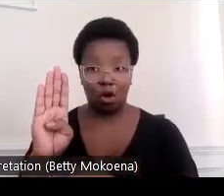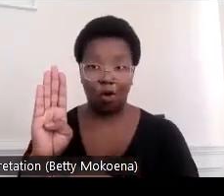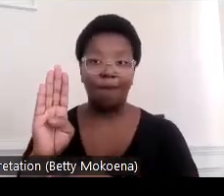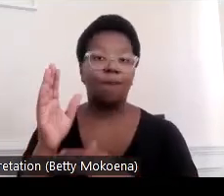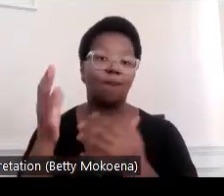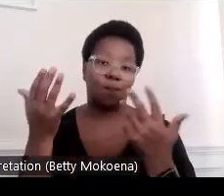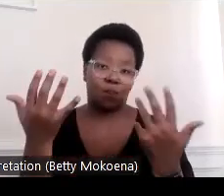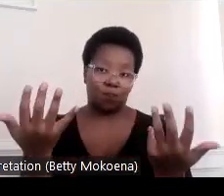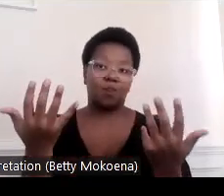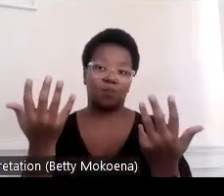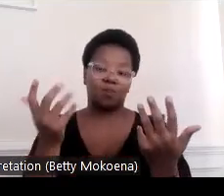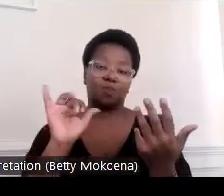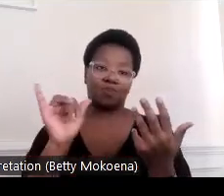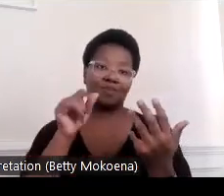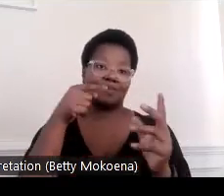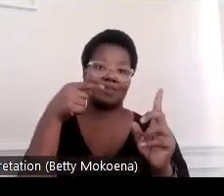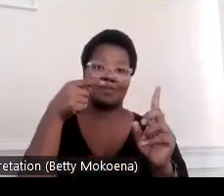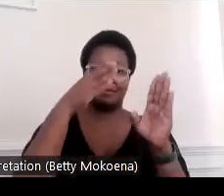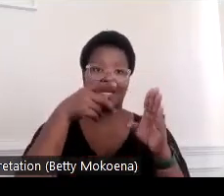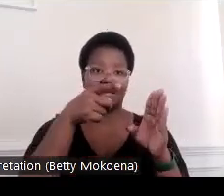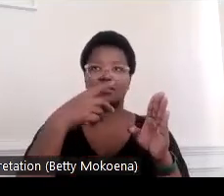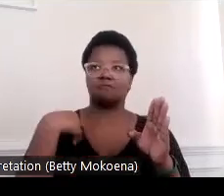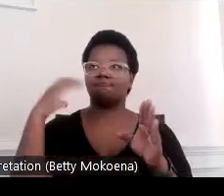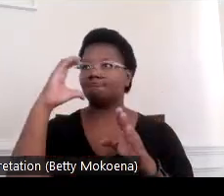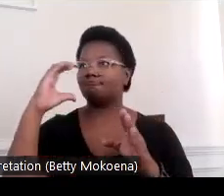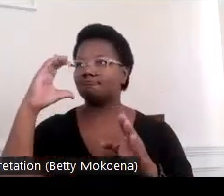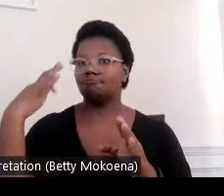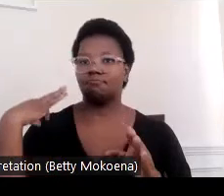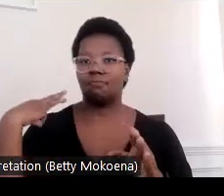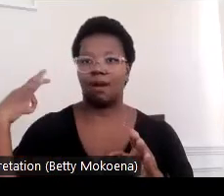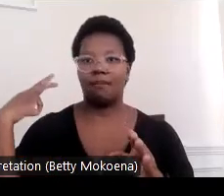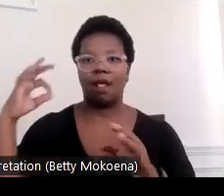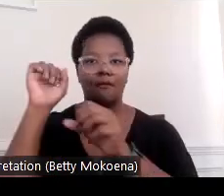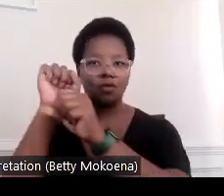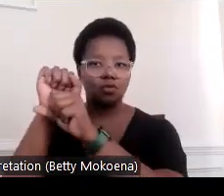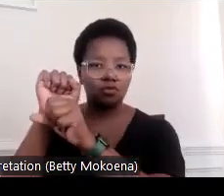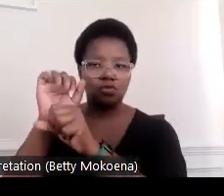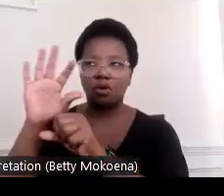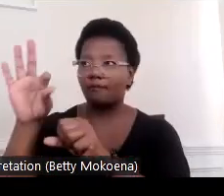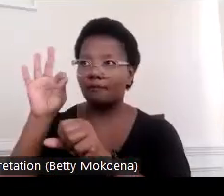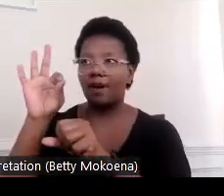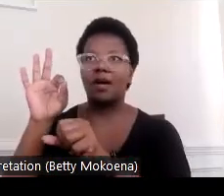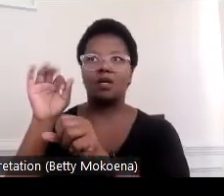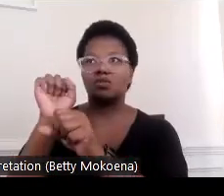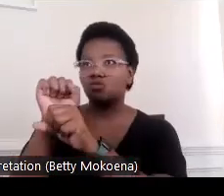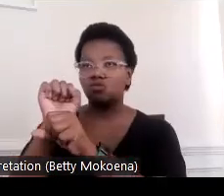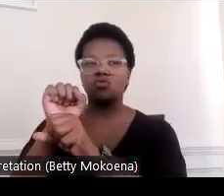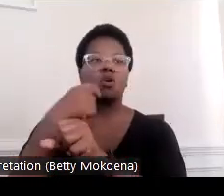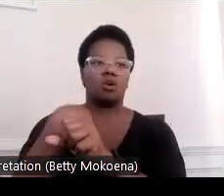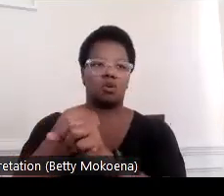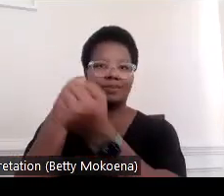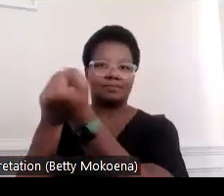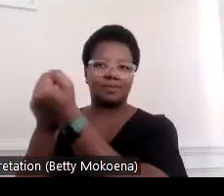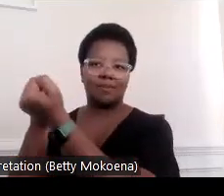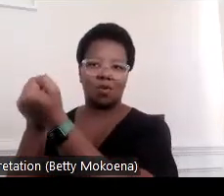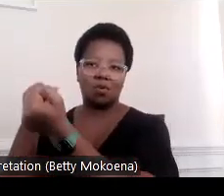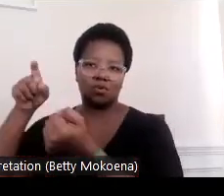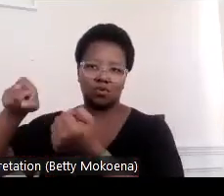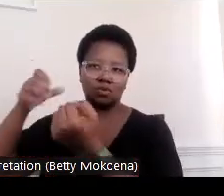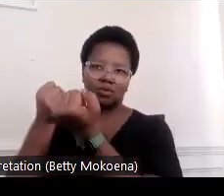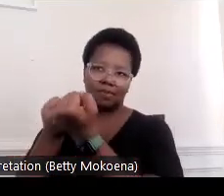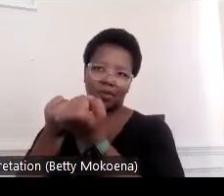da con empleos la persona debería poder aplicar para un empleo para un empleo recibir los soportes